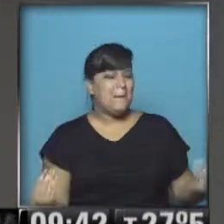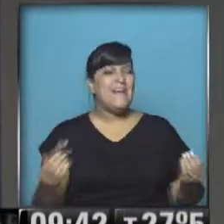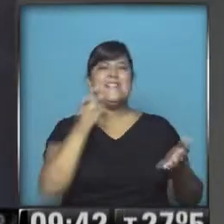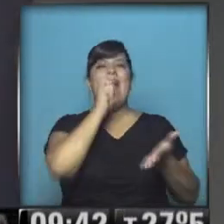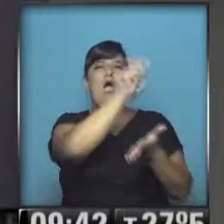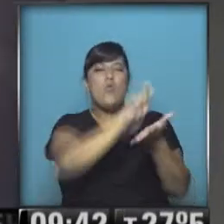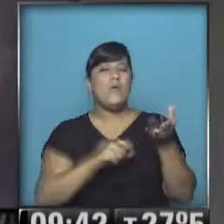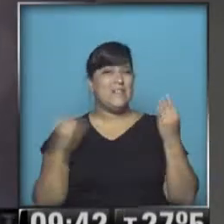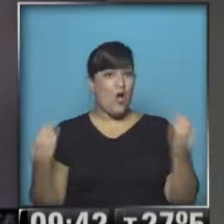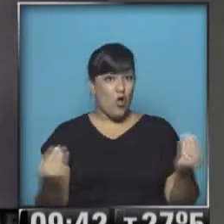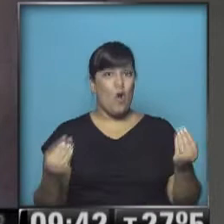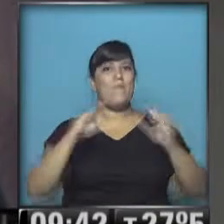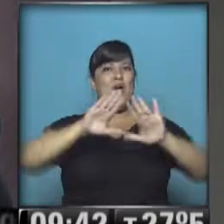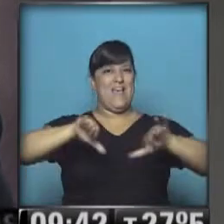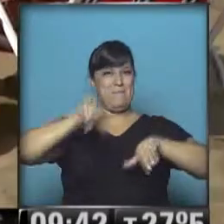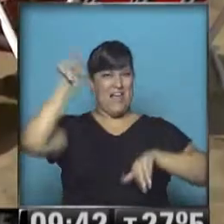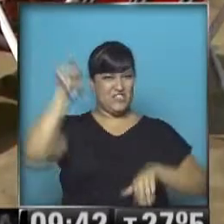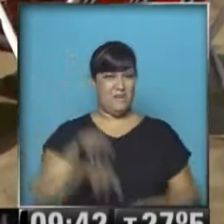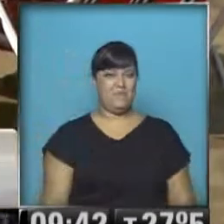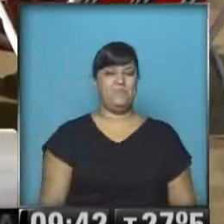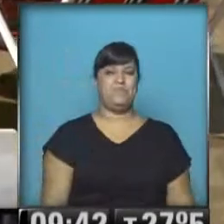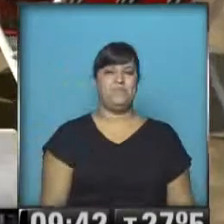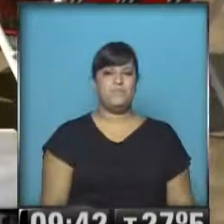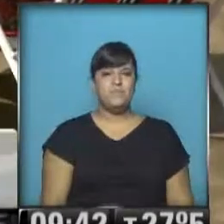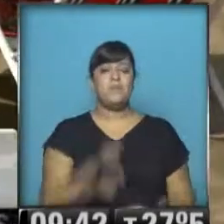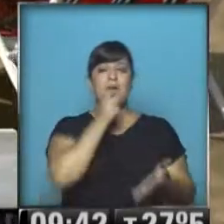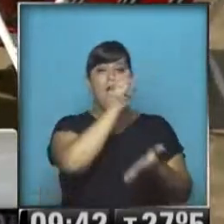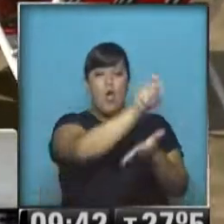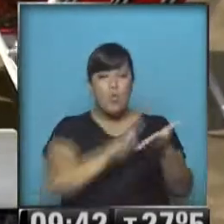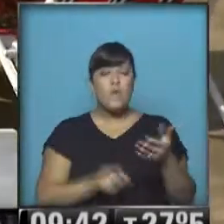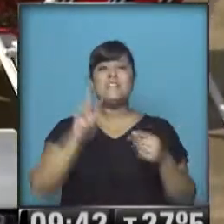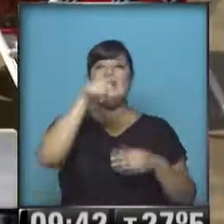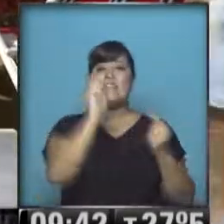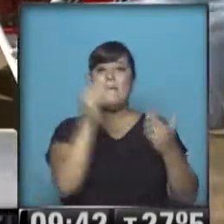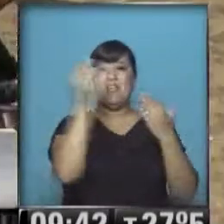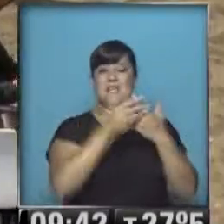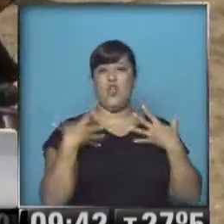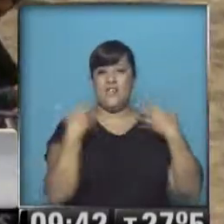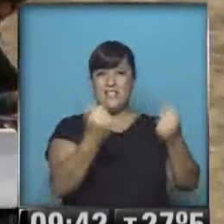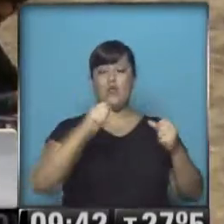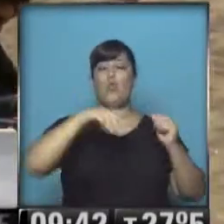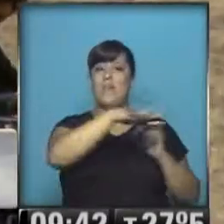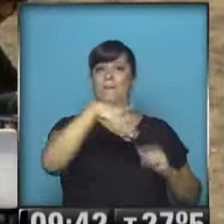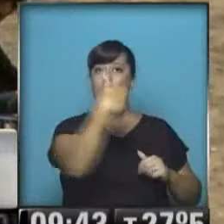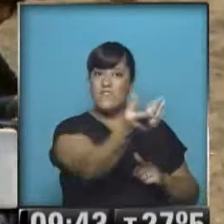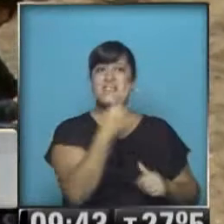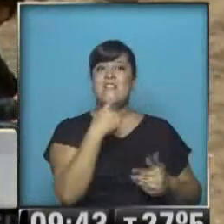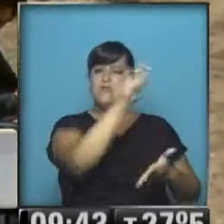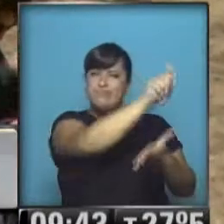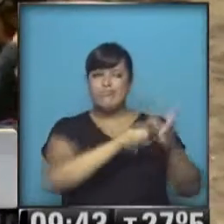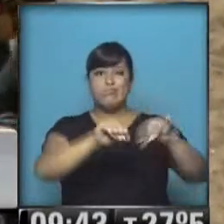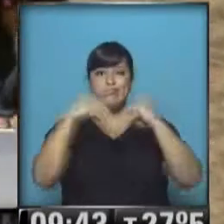encuesta realizada en la costa atlántica. Una encuesta realizada por el Ministerio de Salud de la provincia de Buenos Aires señala que